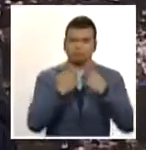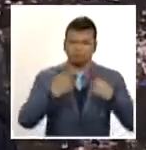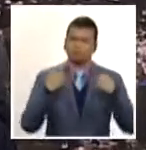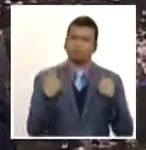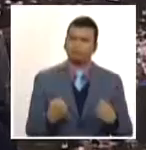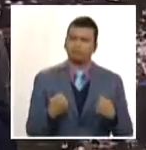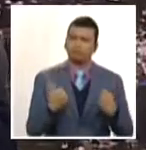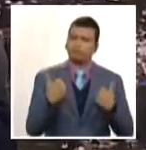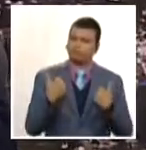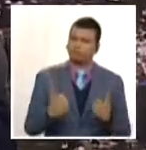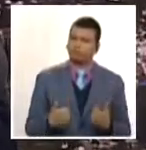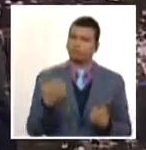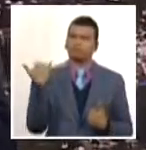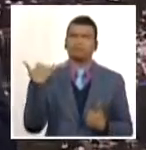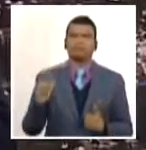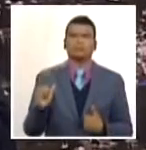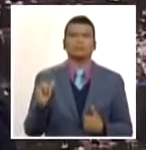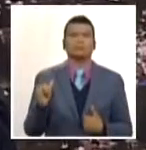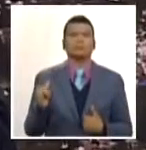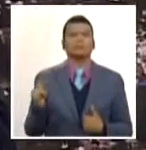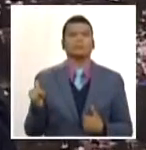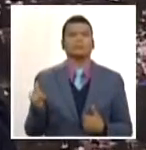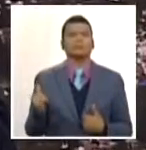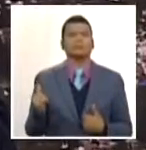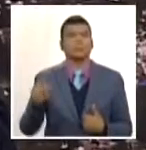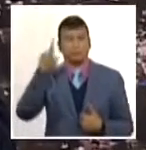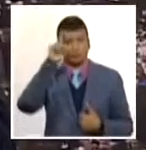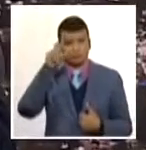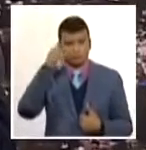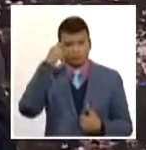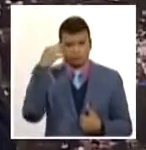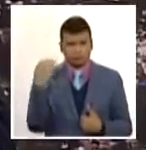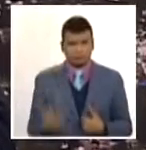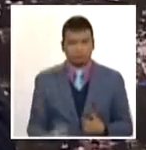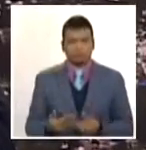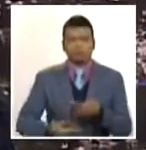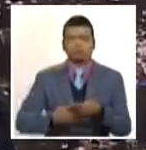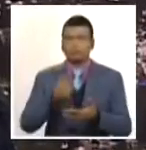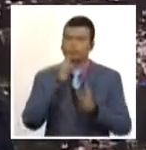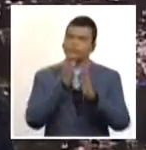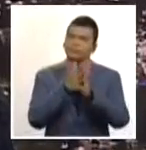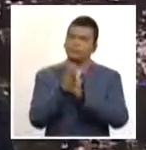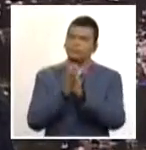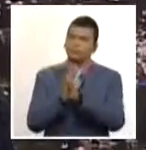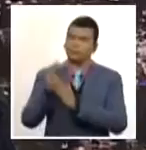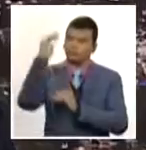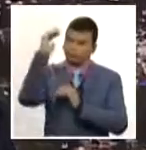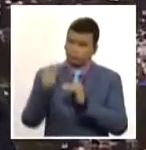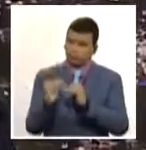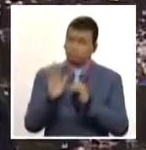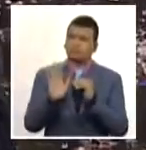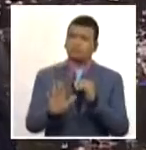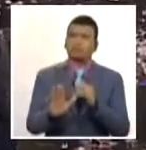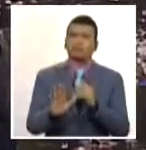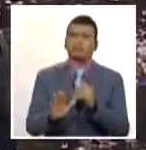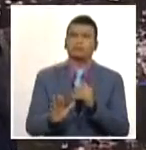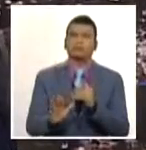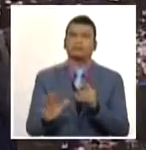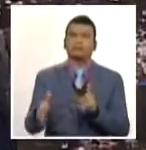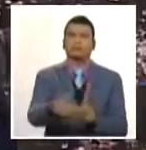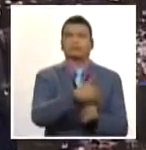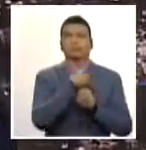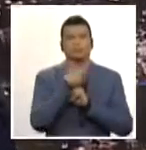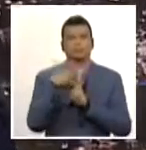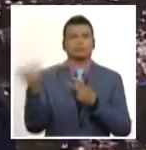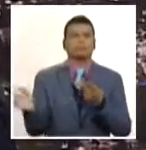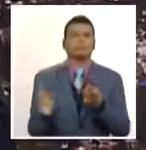menos estable, ya entre otras cosas el gobierno comienza a hablar de reducir las